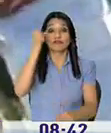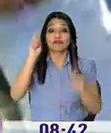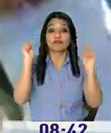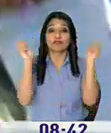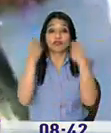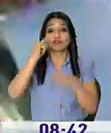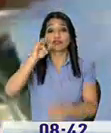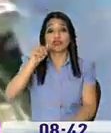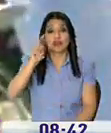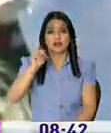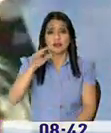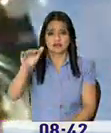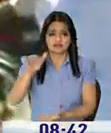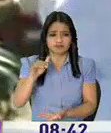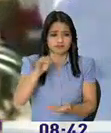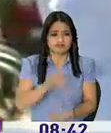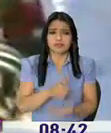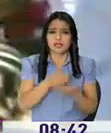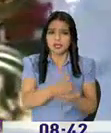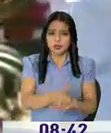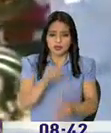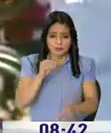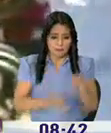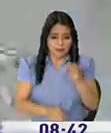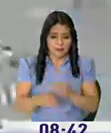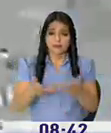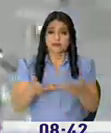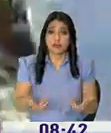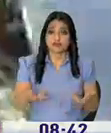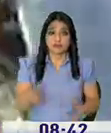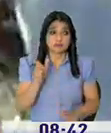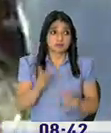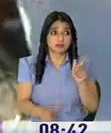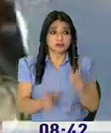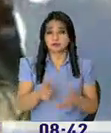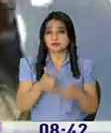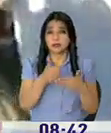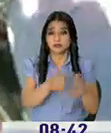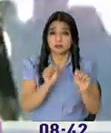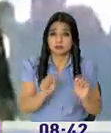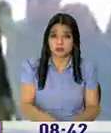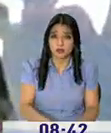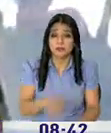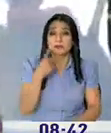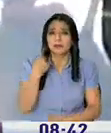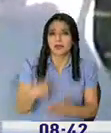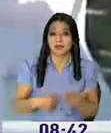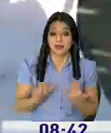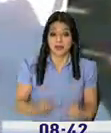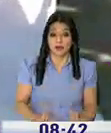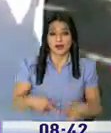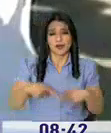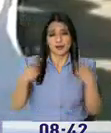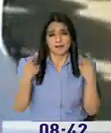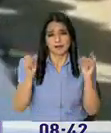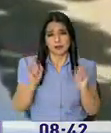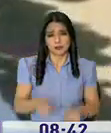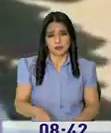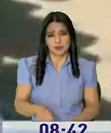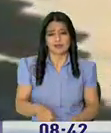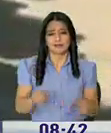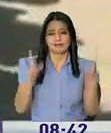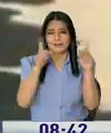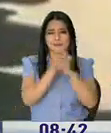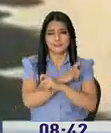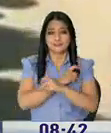Jonathan un granito de arena. Cosas que les pueden ayudar a las personas para poder subsistir en esta situación compleja en la que